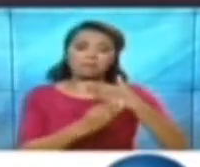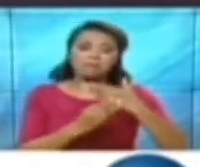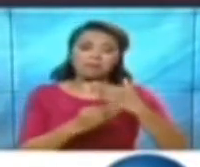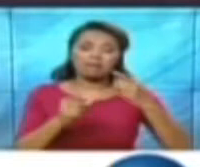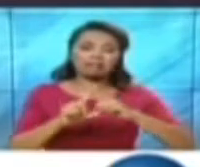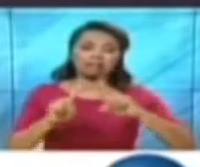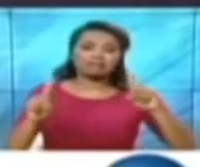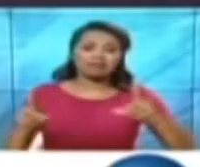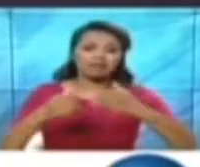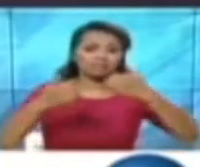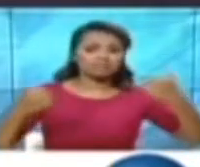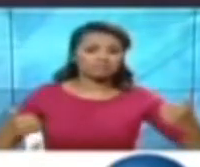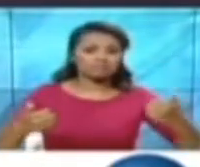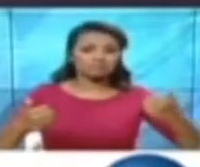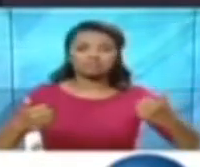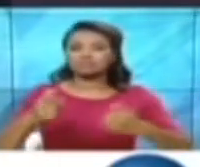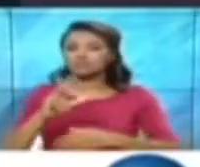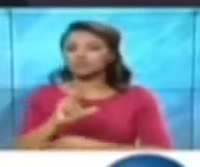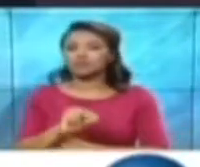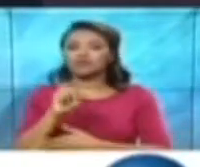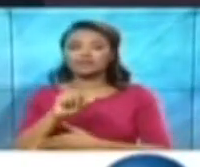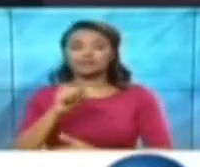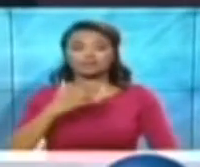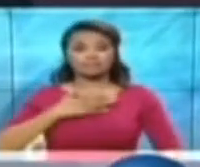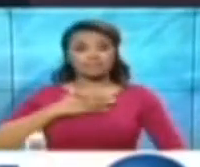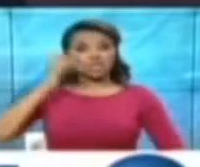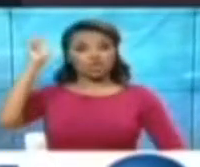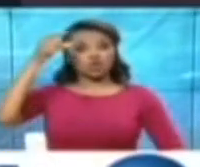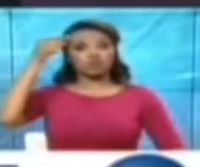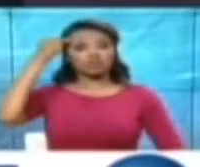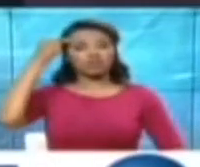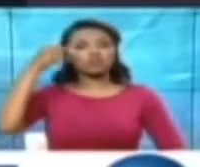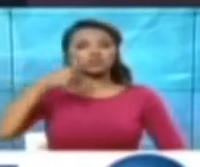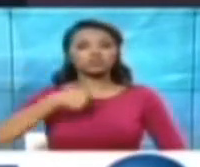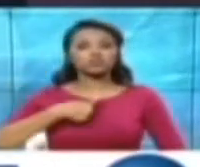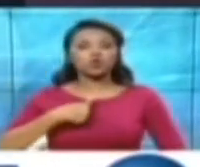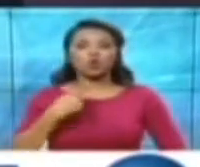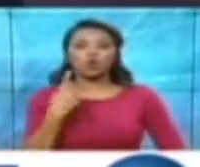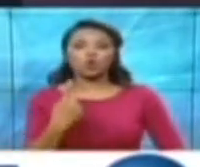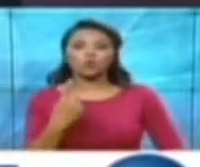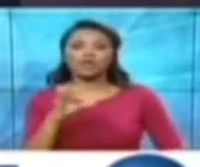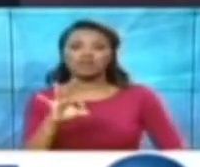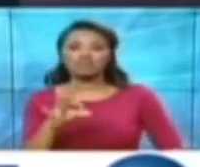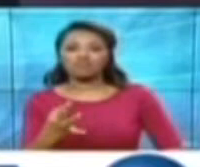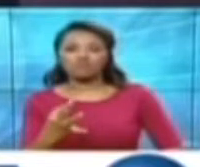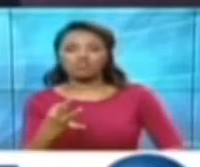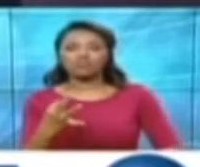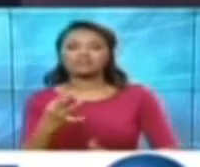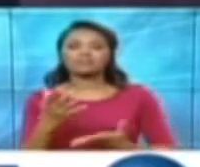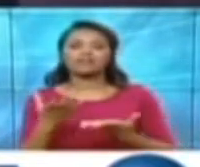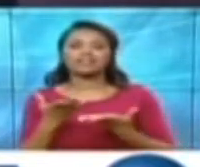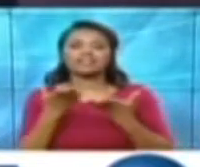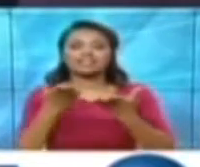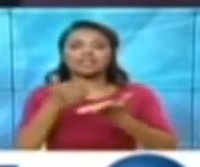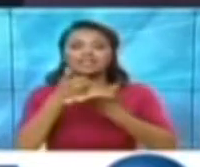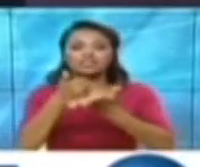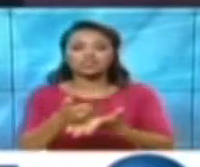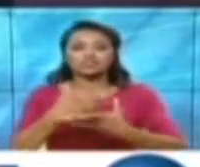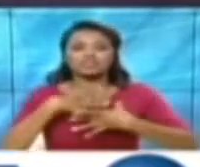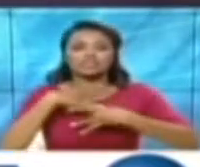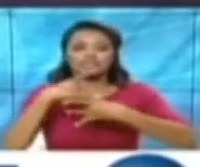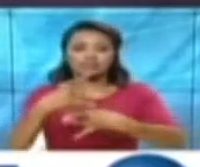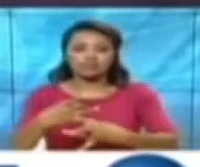pobres en nuestro gobierno habrá un solo sistema de salud público